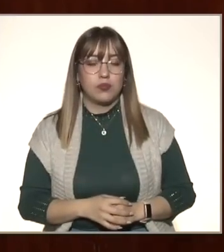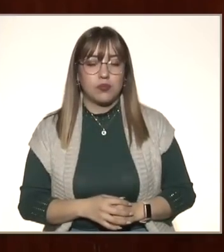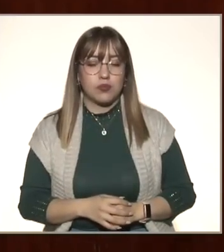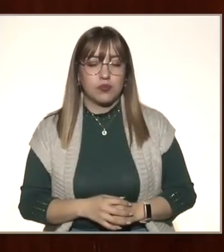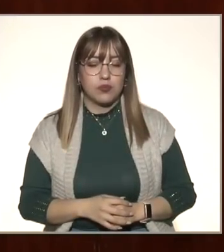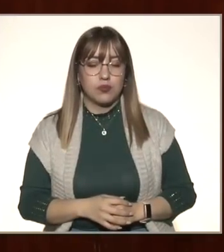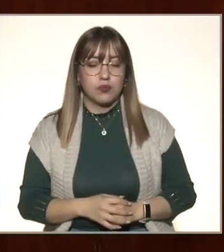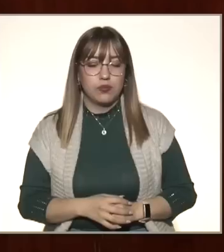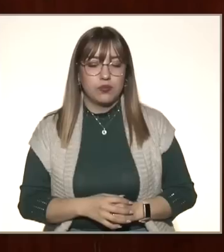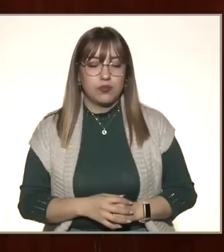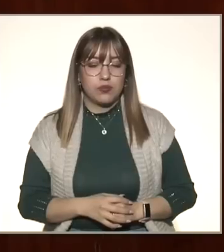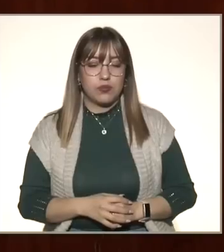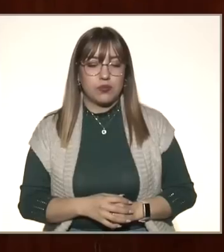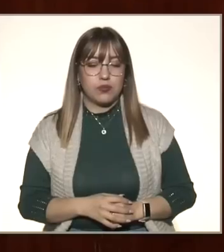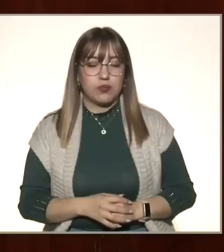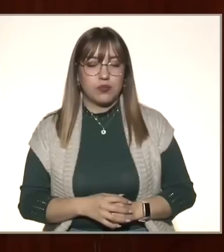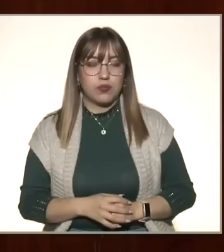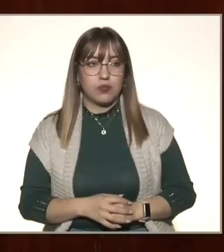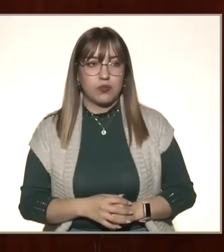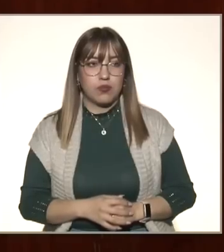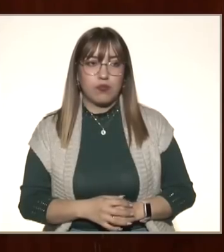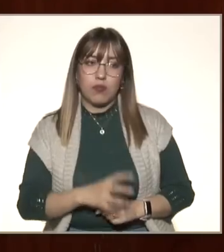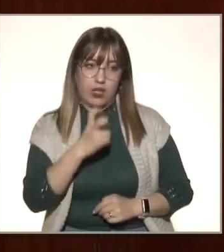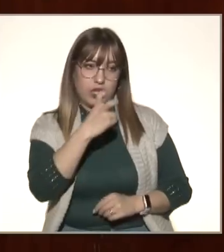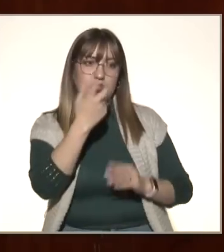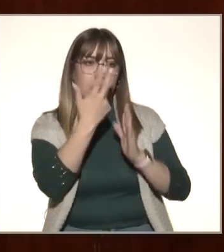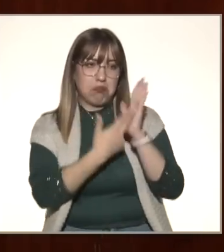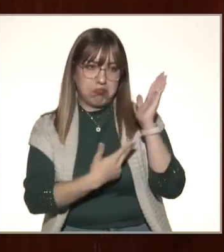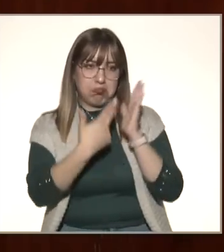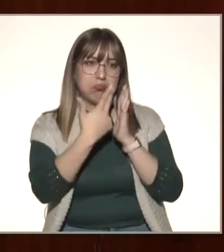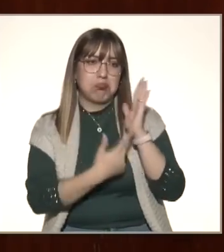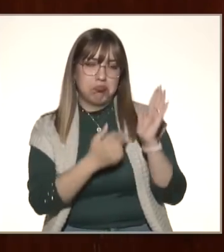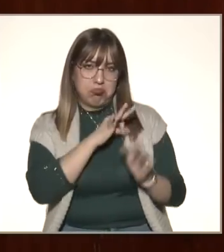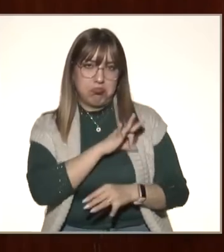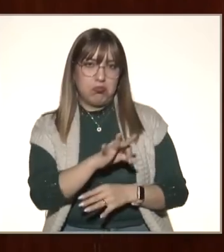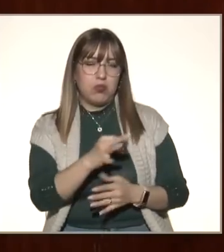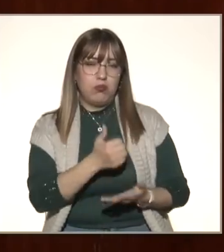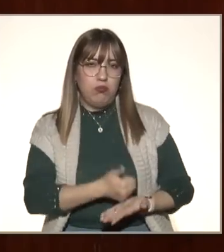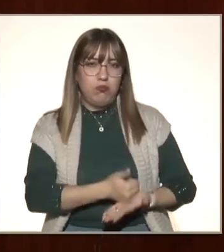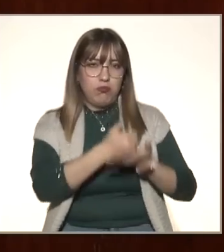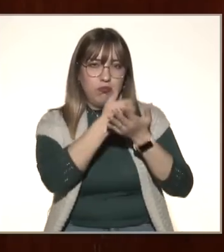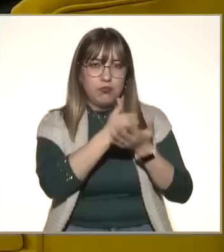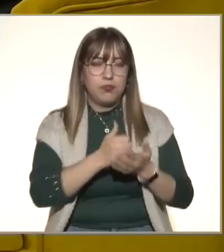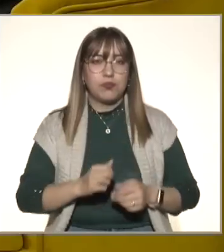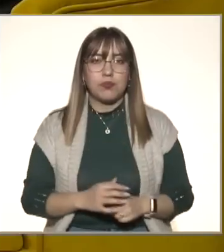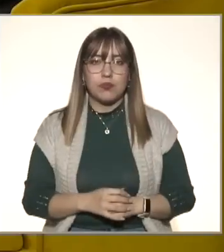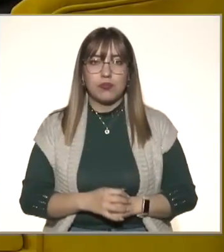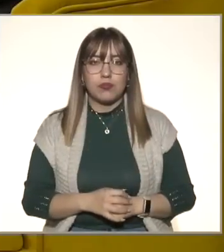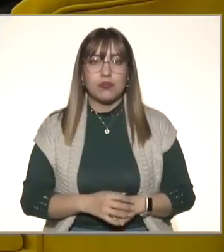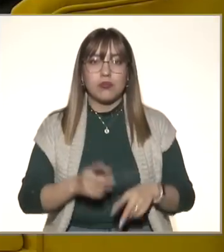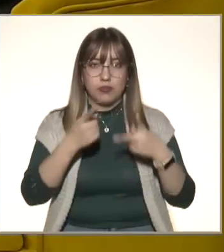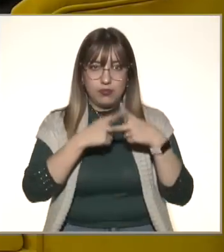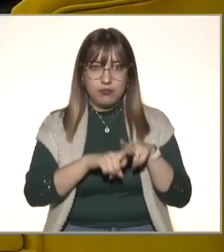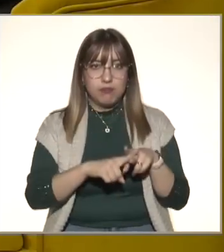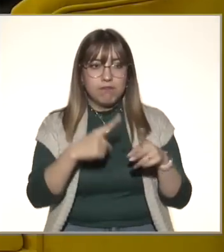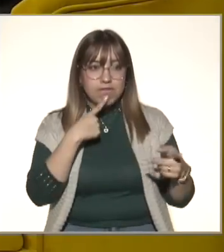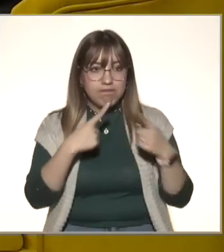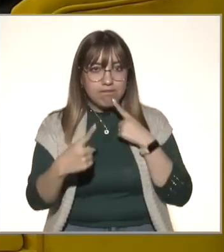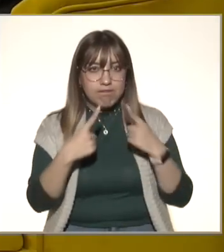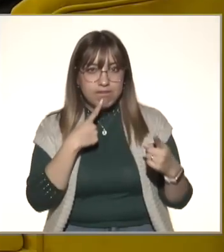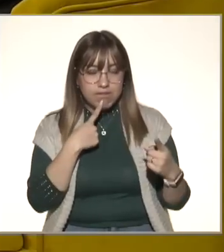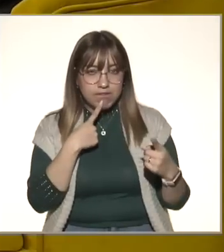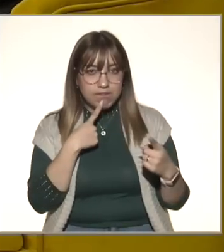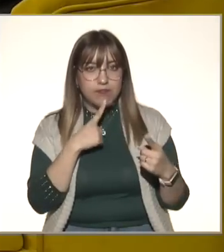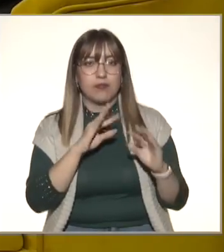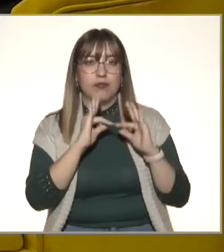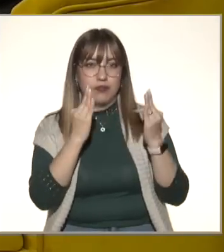una herramienta, si se puede llamar así, que nos permite empezar a dialogar desde un lugar distinto. Un